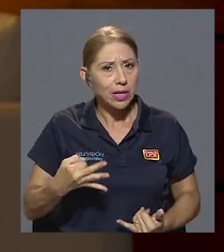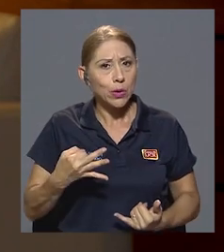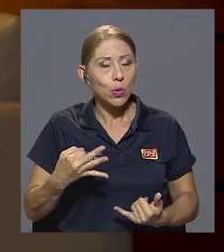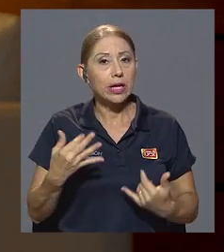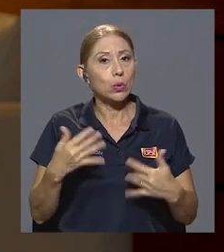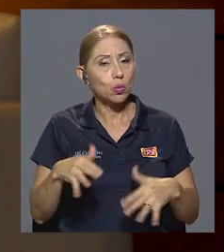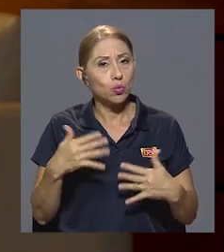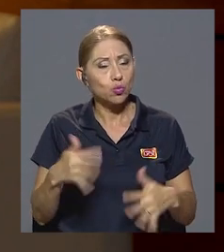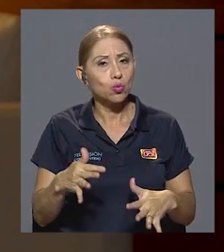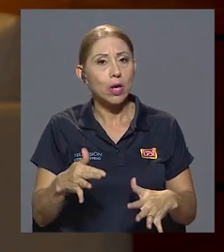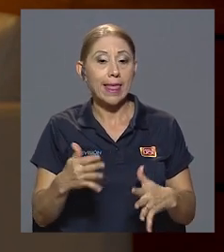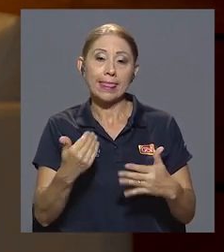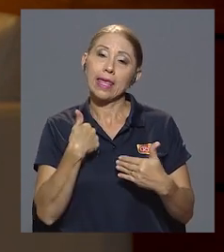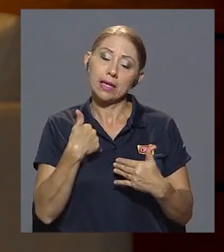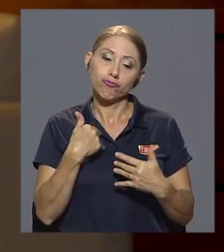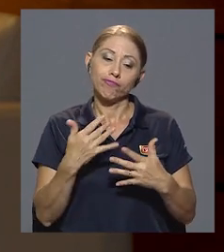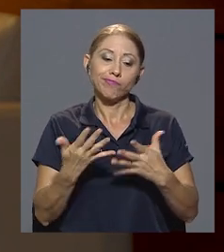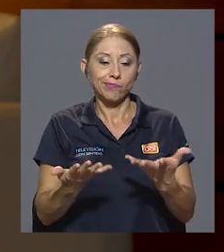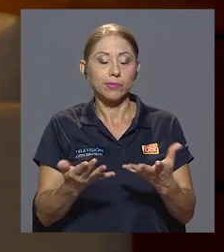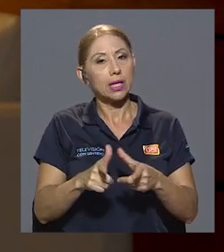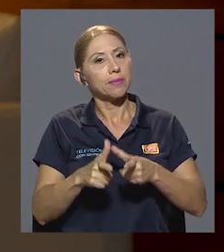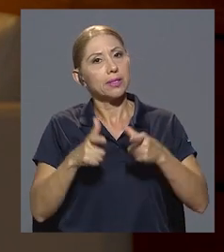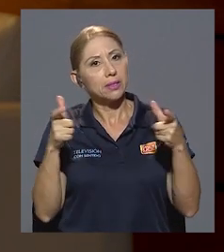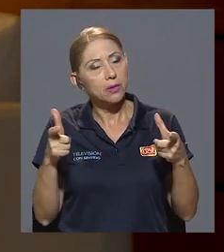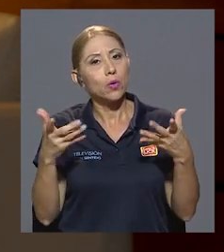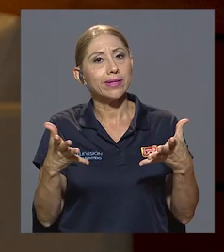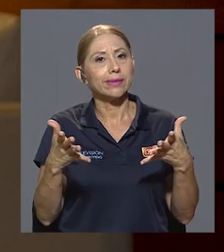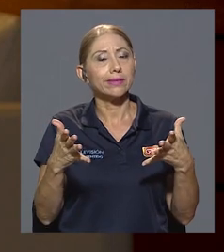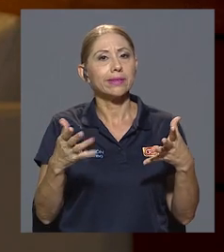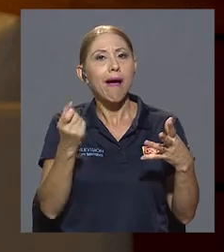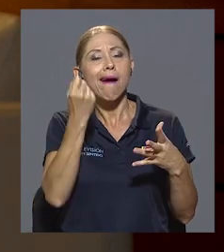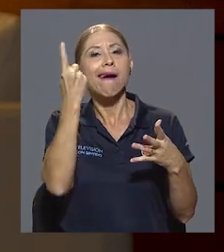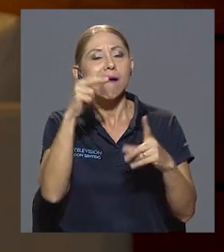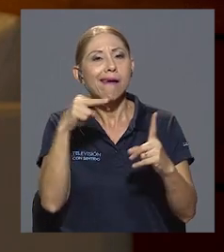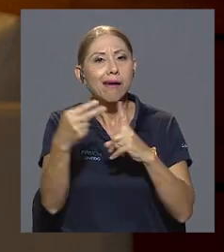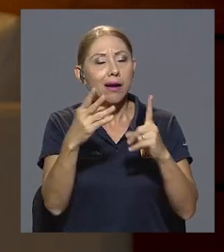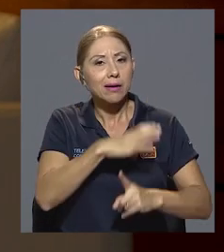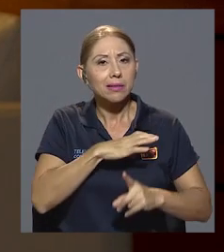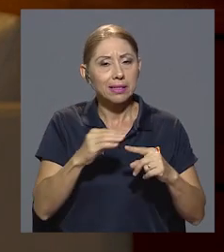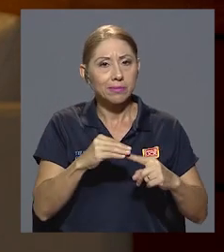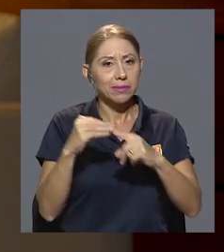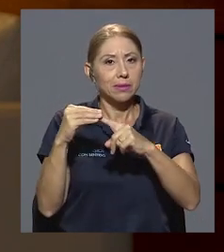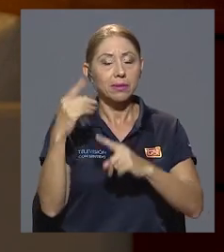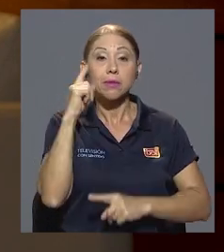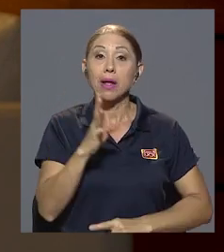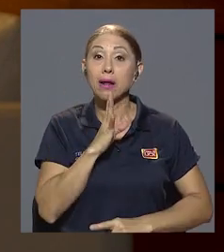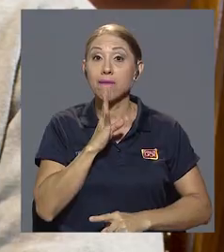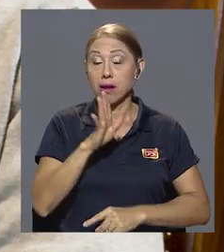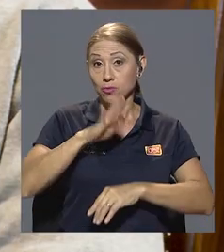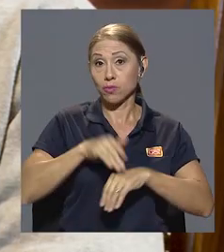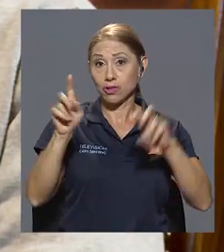toma dimensiones y características especiales para hablar sobre esos